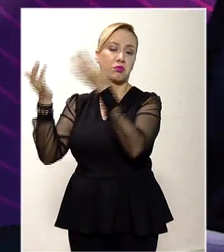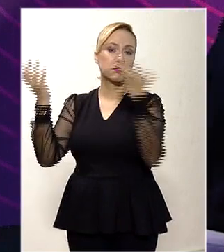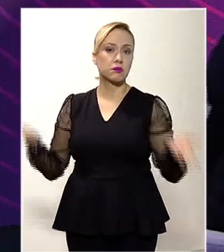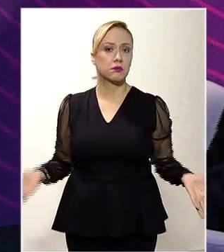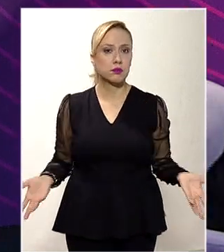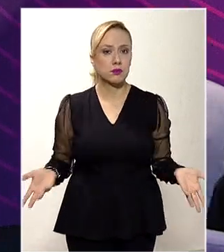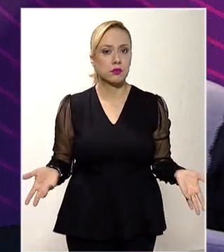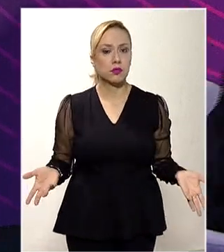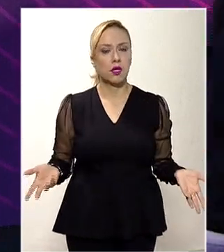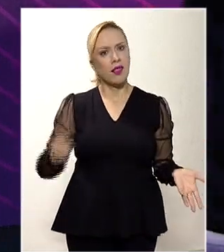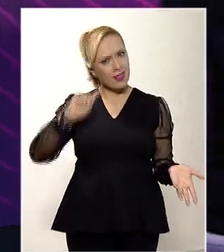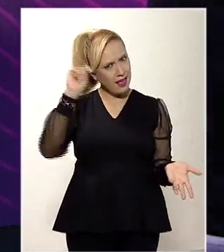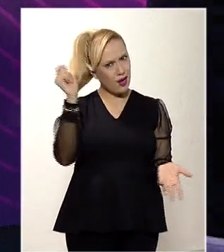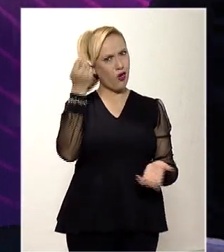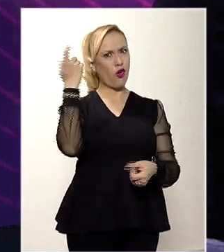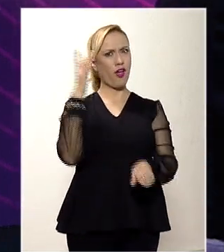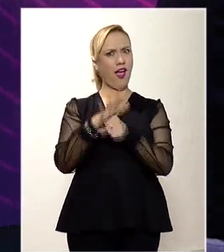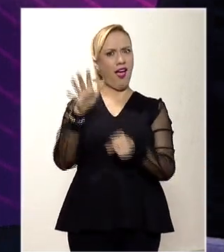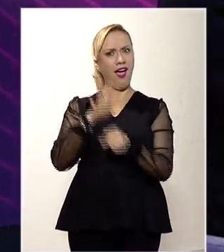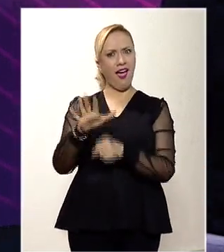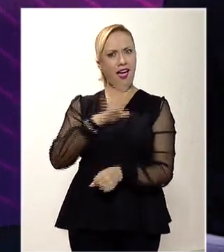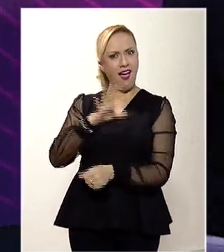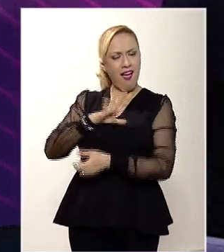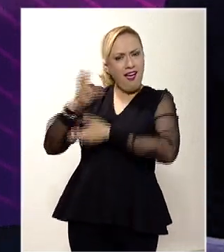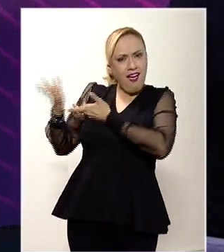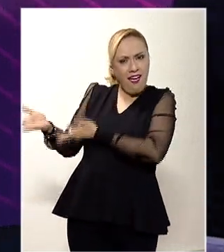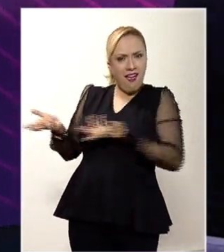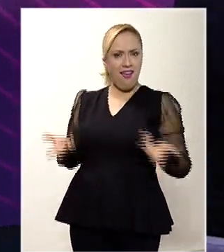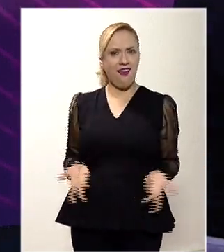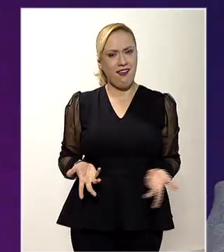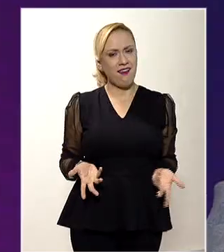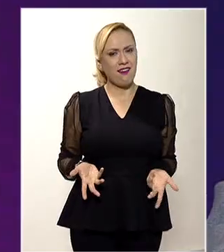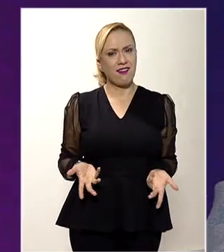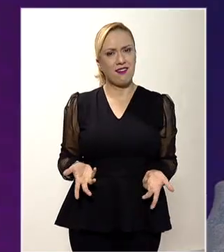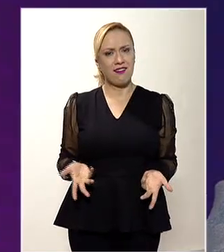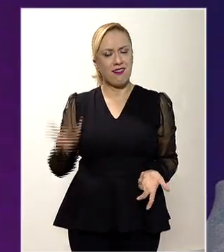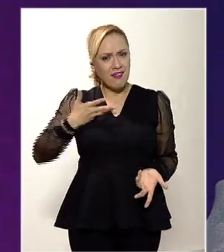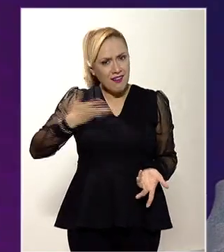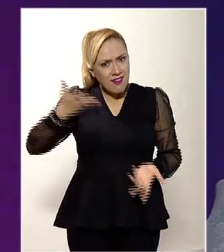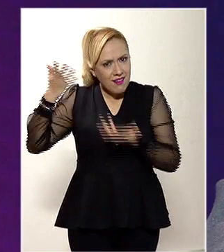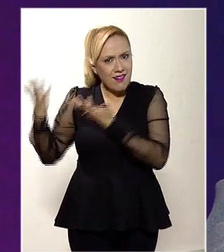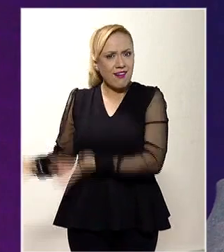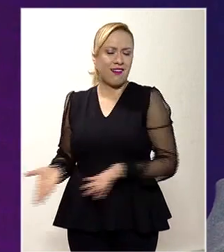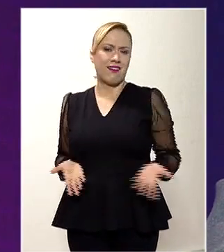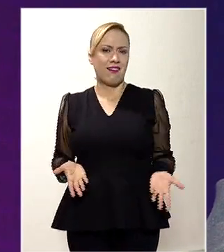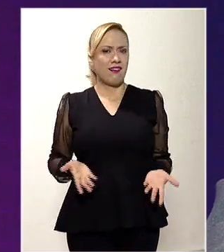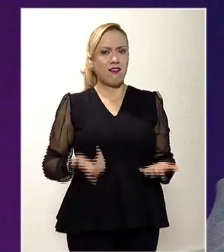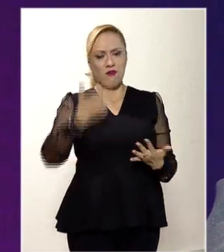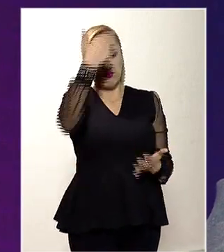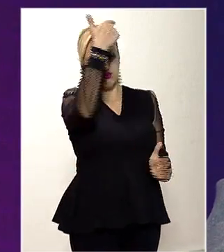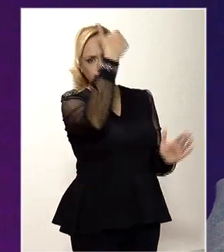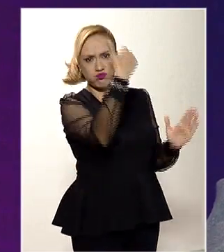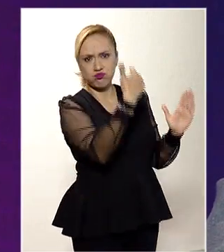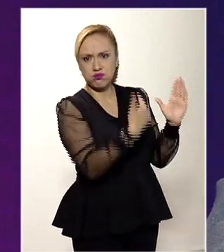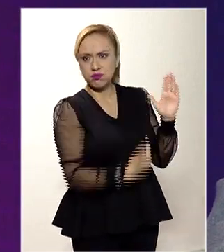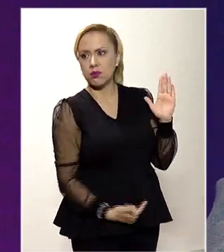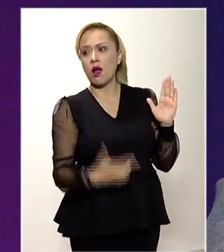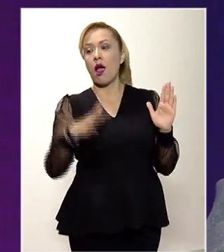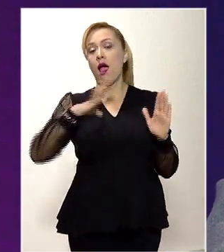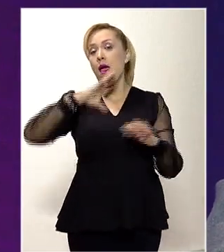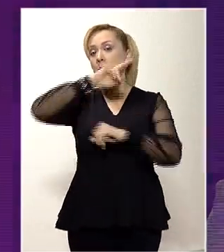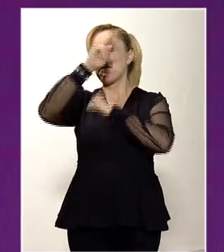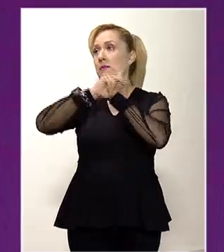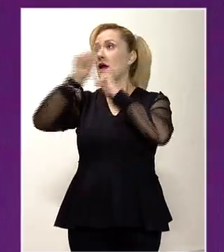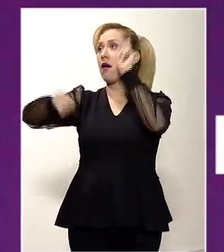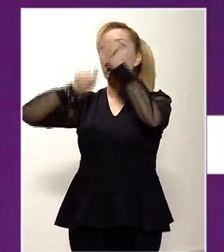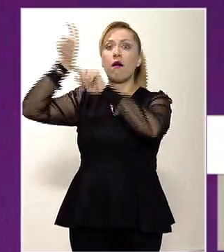mencionabas. Y la tecnología, ¿no? Claro. O sea, tenemos un gran reto tecnológico, ¿no? Nuestras bases de datos, digo, hay avances, pero hay países